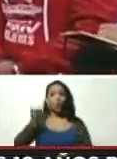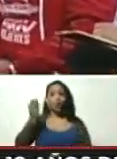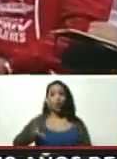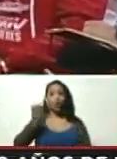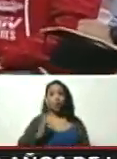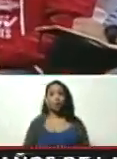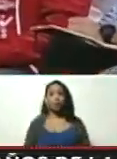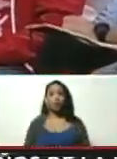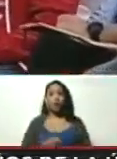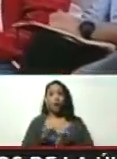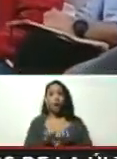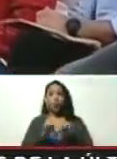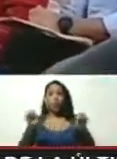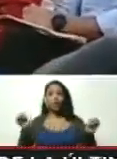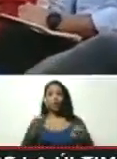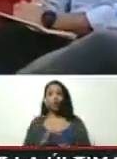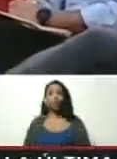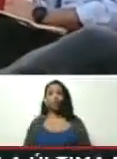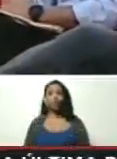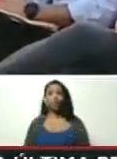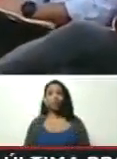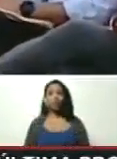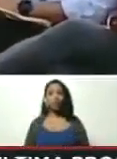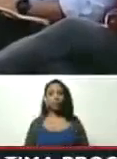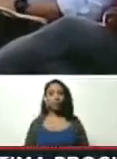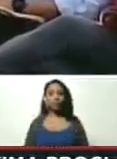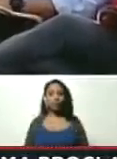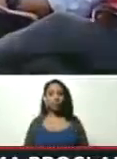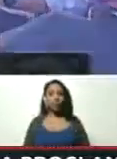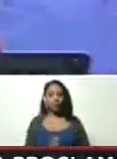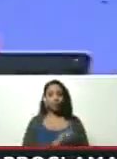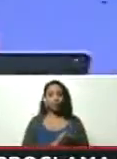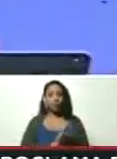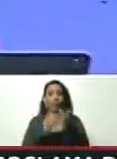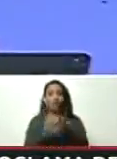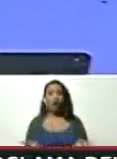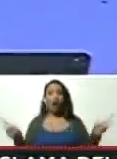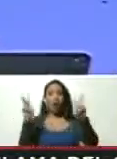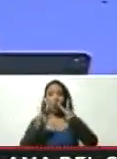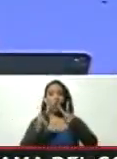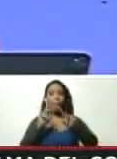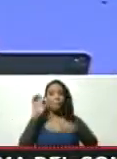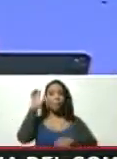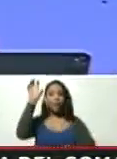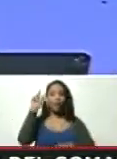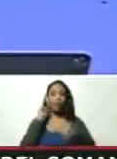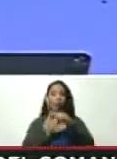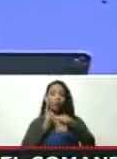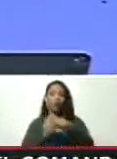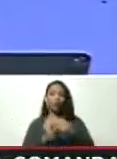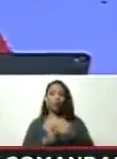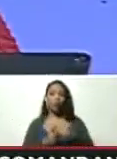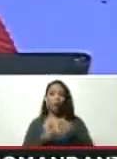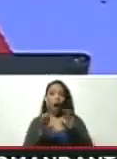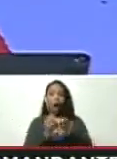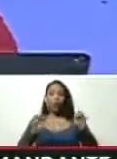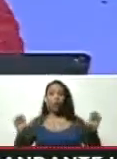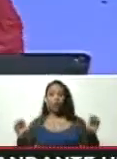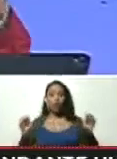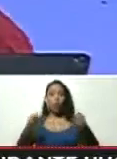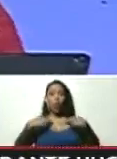la educación en coraje, en valentía patriótica. La educación